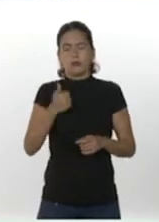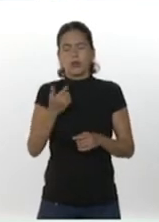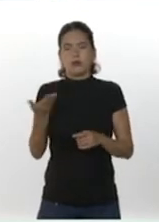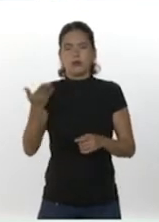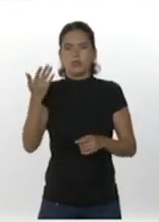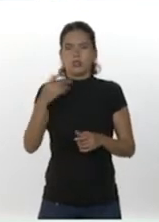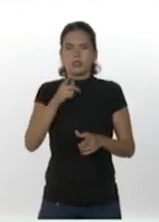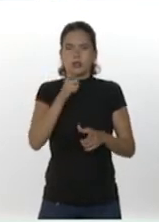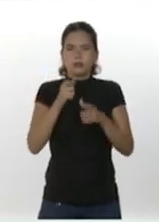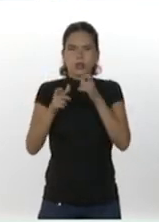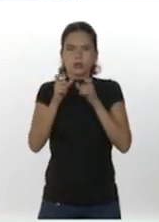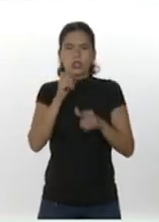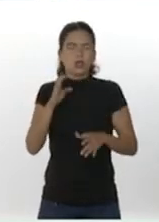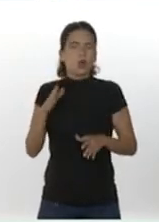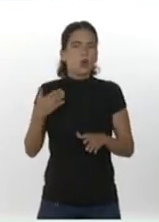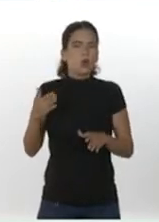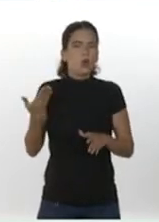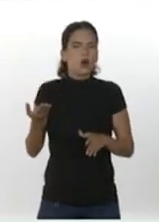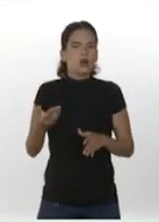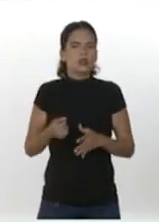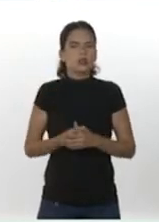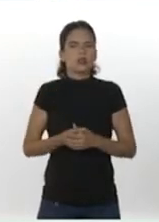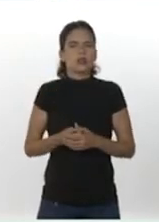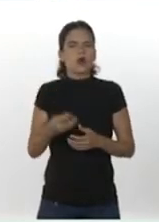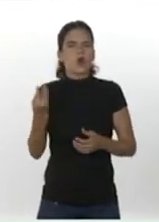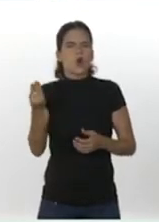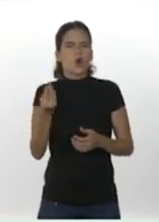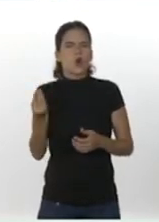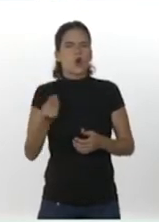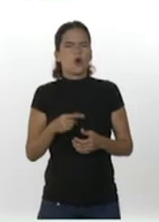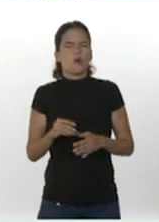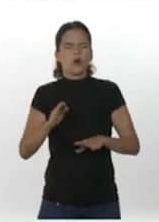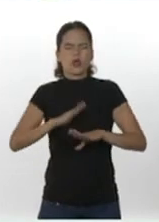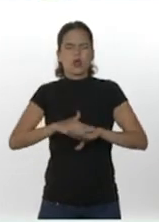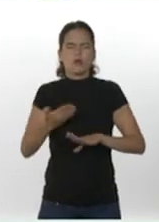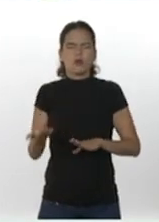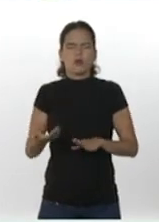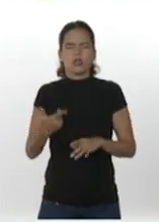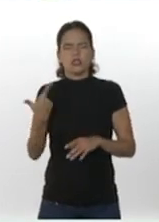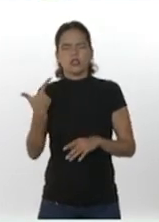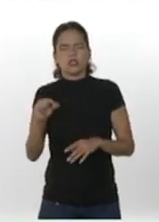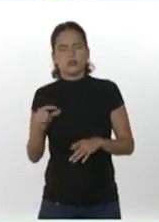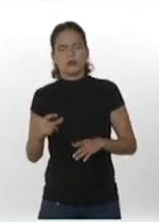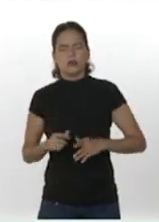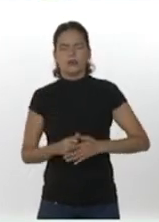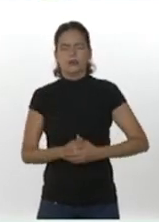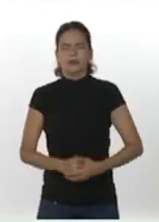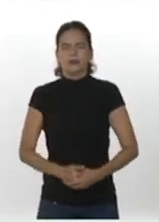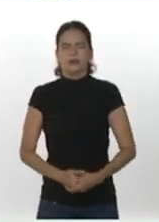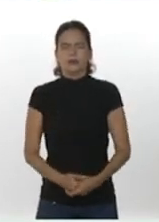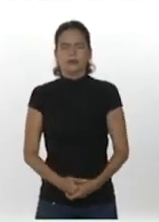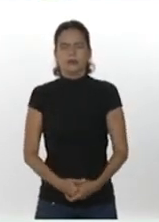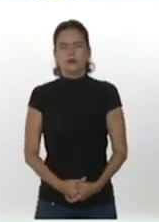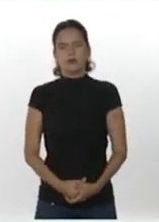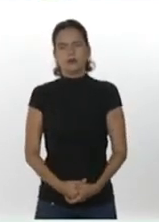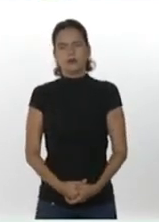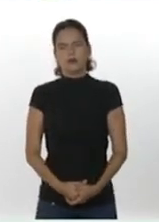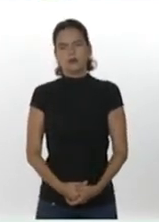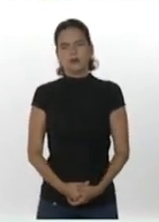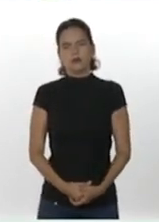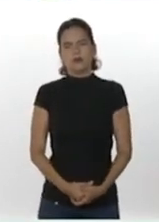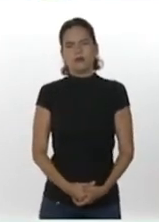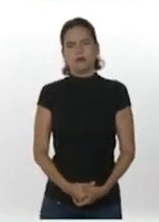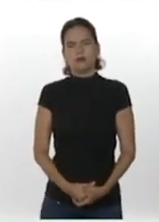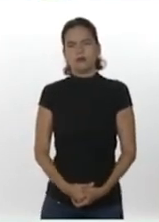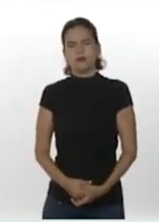que preguntarnos cuándo, sería preguntarnos cómo y por qué va a egresar ese participante del taller de educación laboral. Más